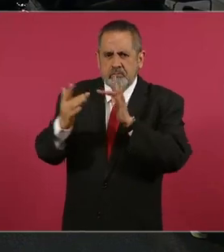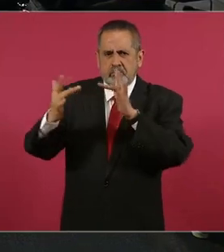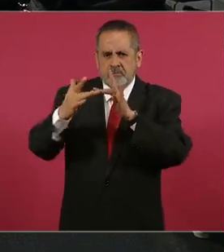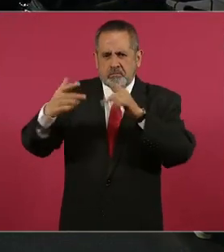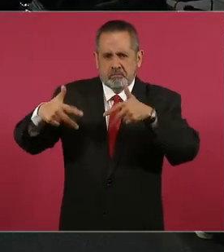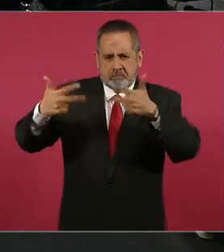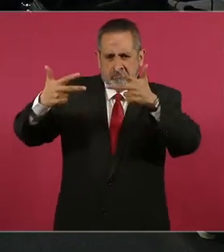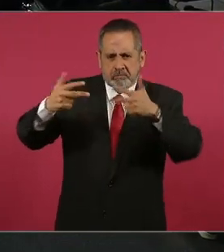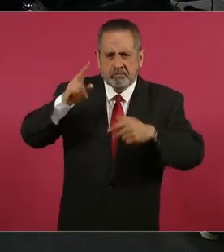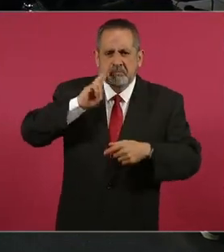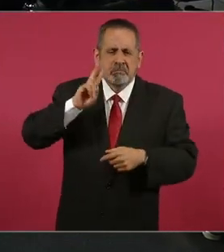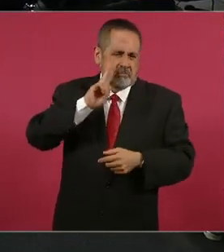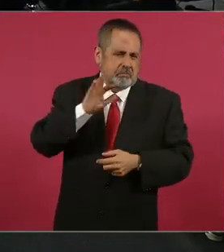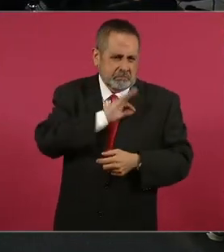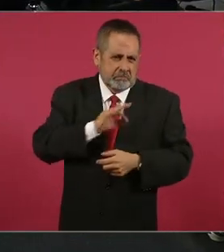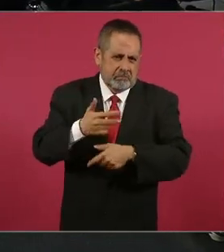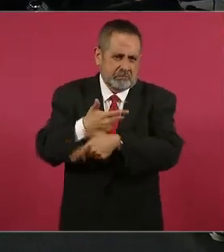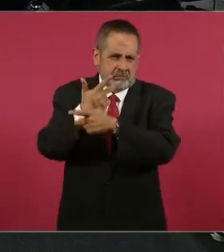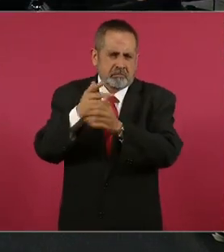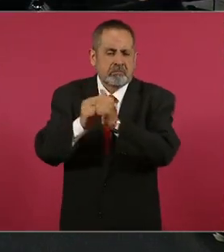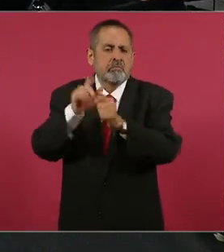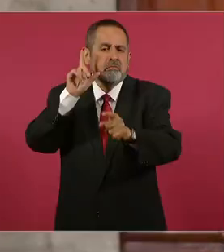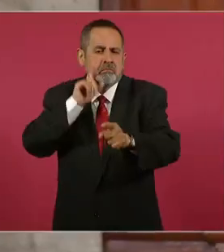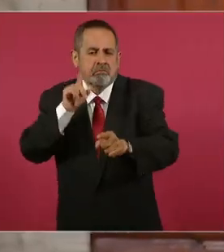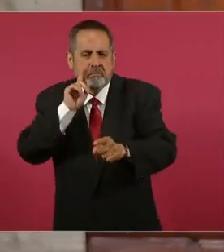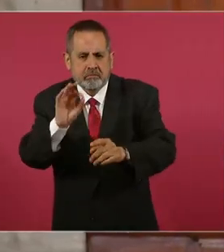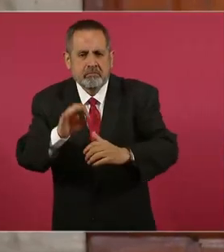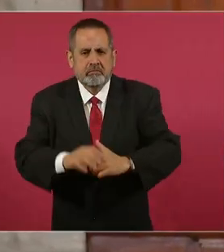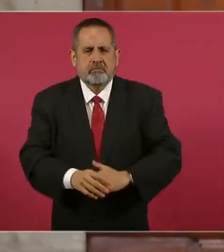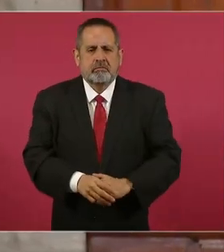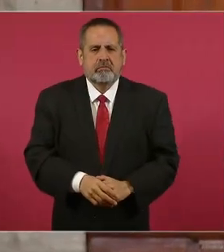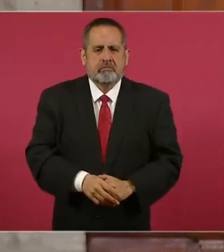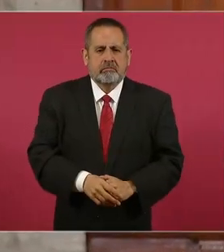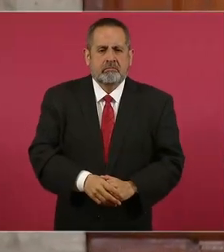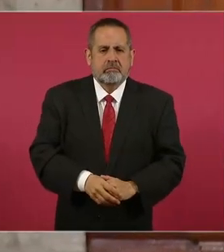Un enlace. Bien. Mañana.